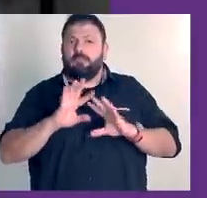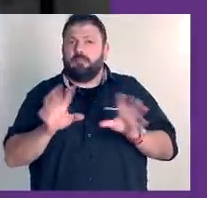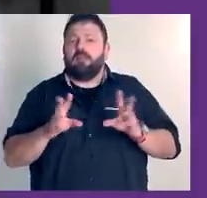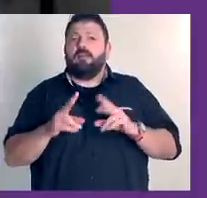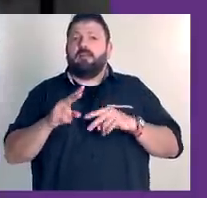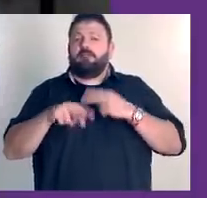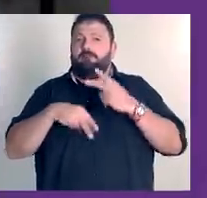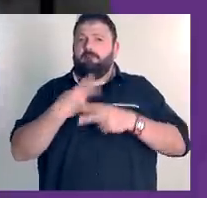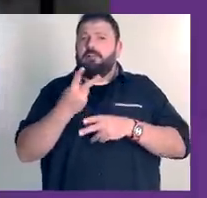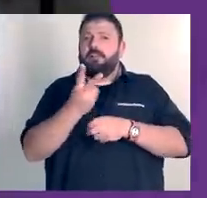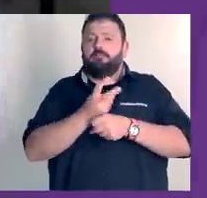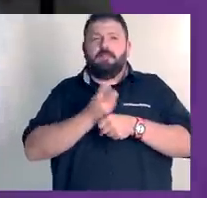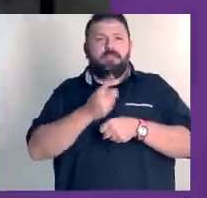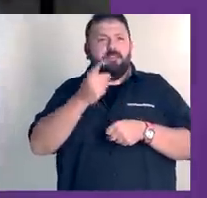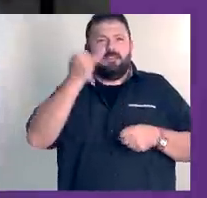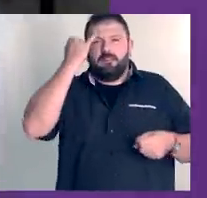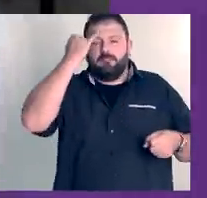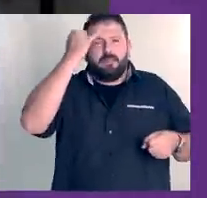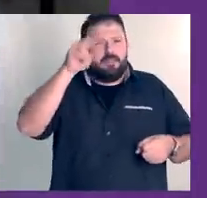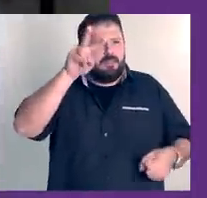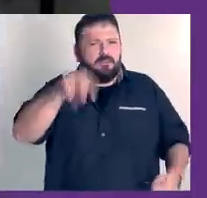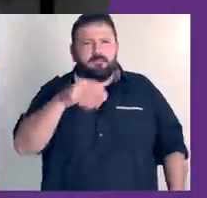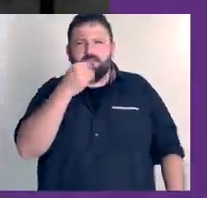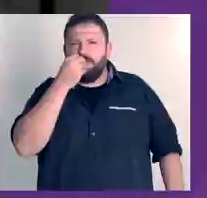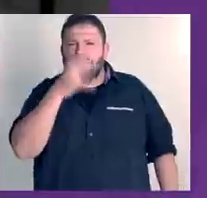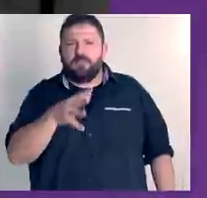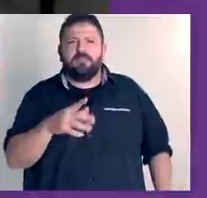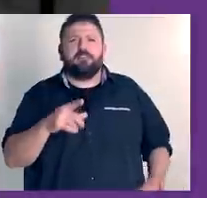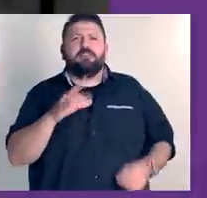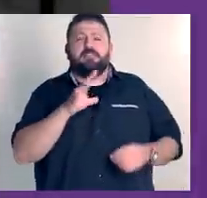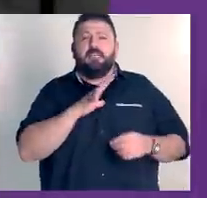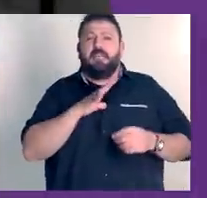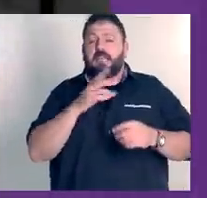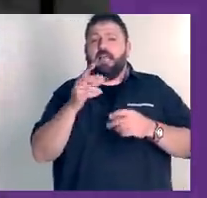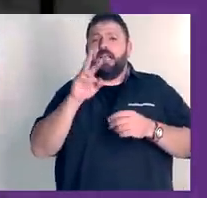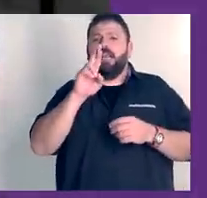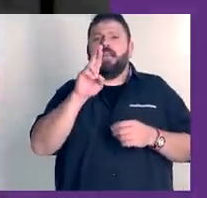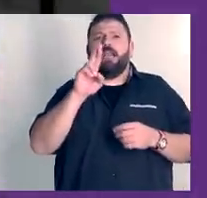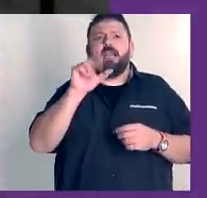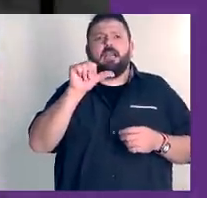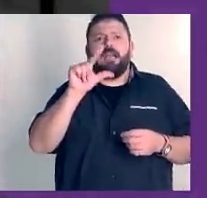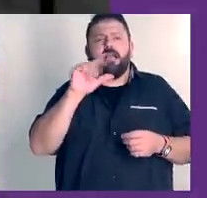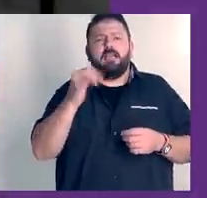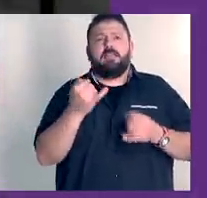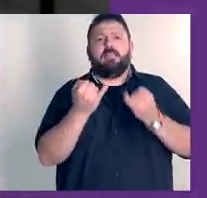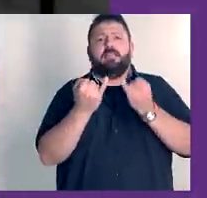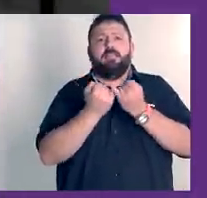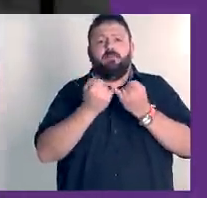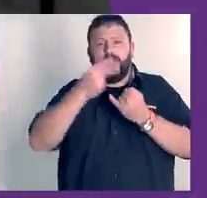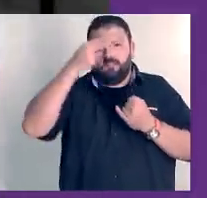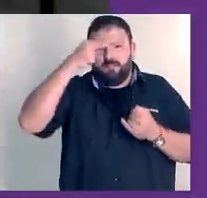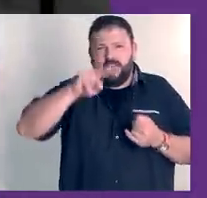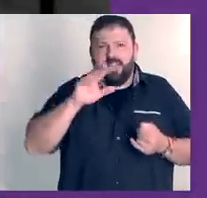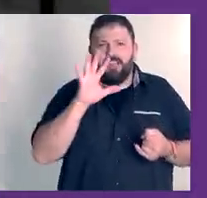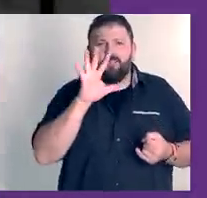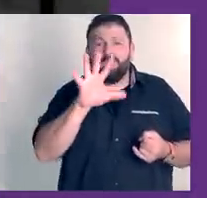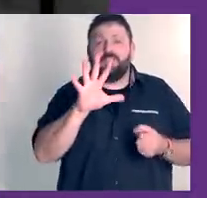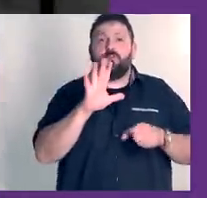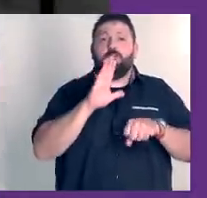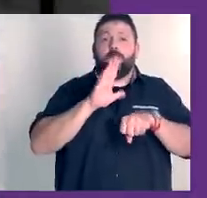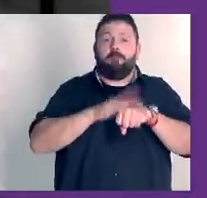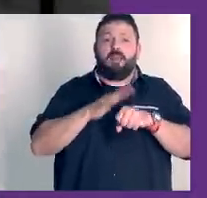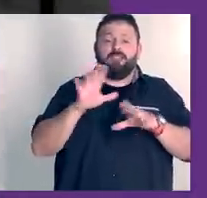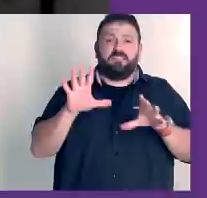invitar, imagínate qué maravilloso, al Rally de México, a los 5 que más